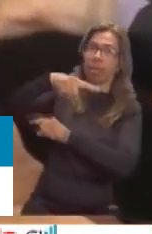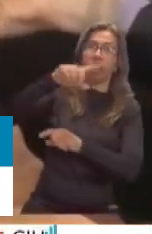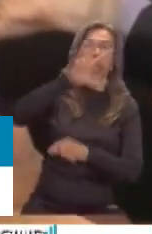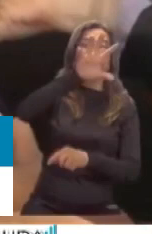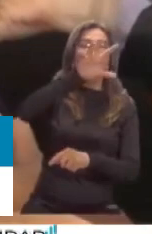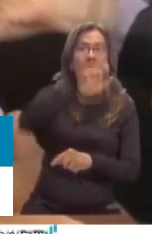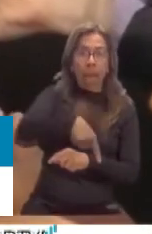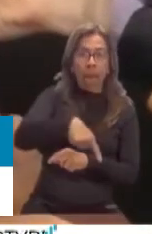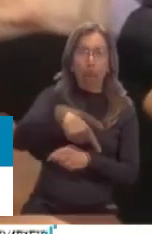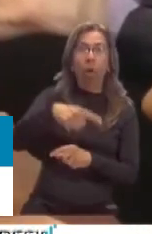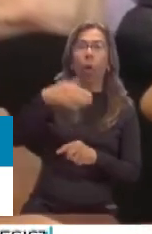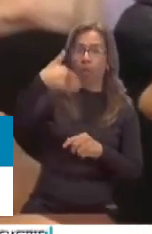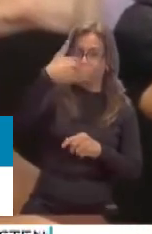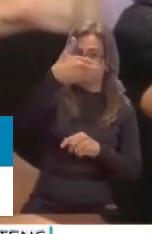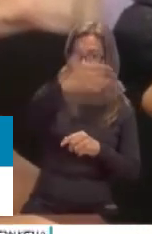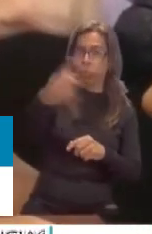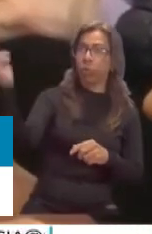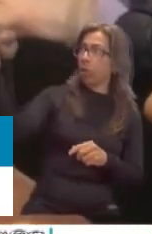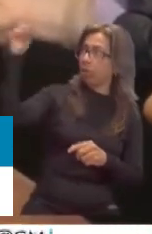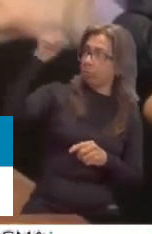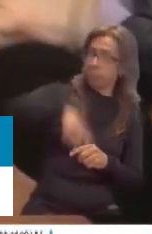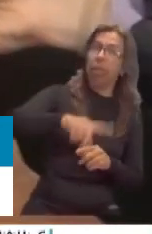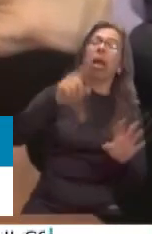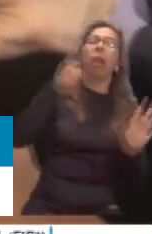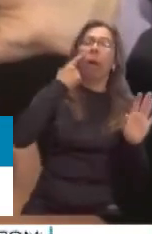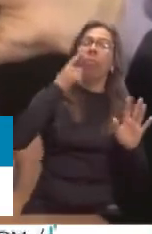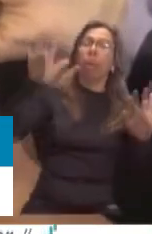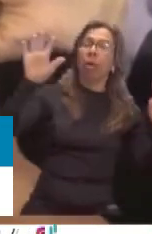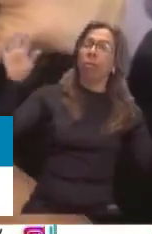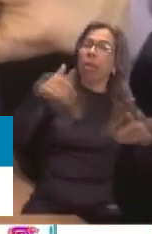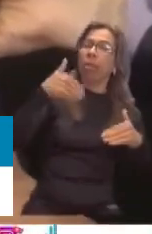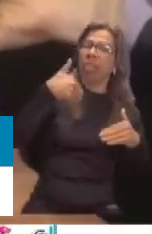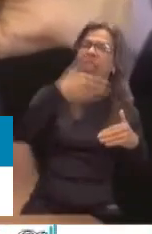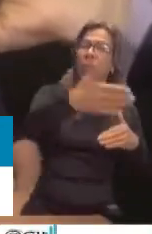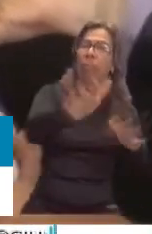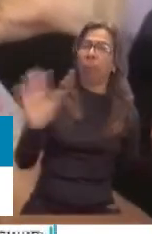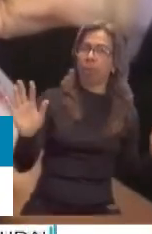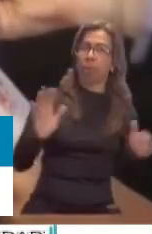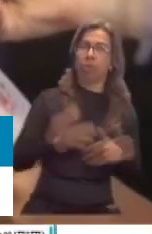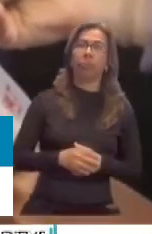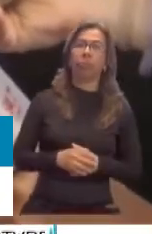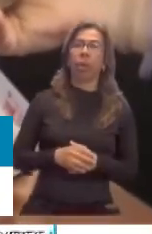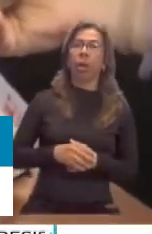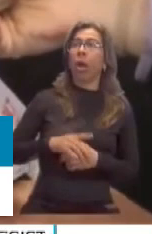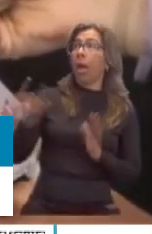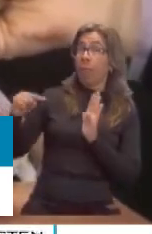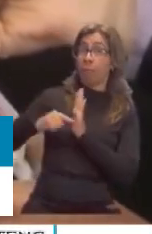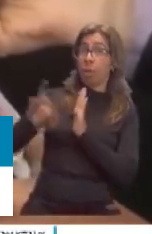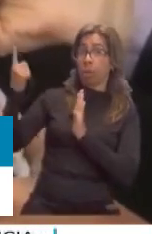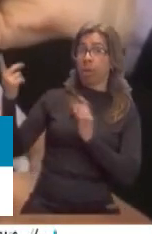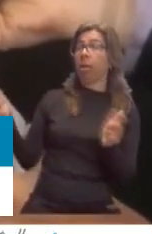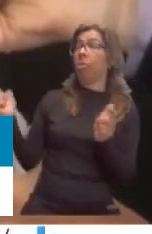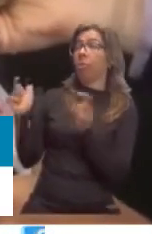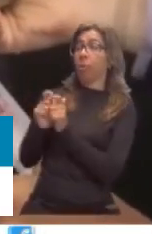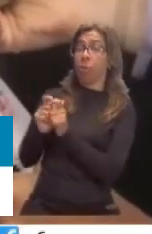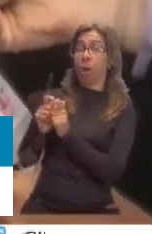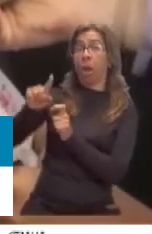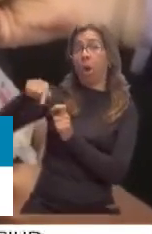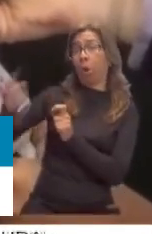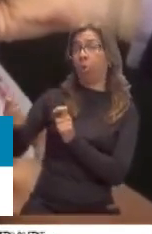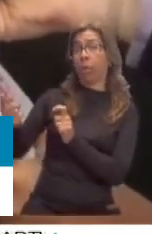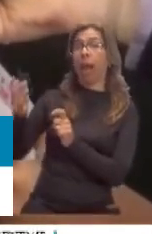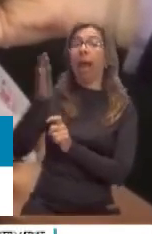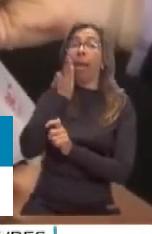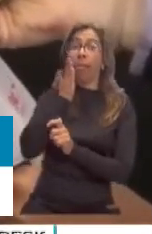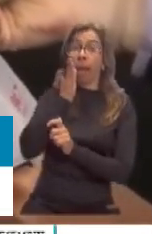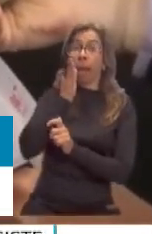digamos, para la fabricación de televisores, etcétera. Ya lo van a ver con detalle. Después tengo otras reuniones programadas durante la tarde y